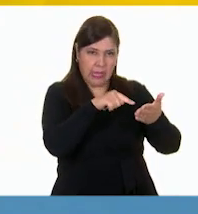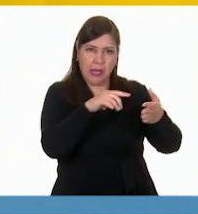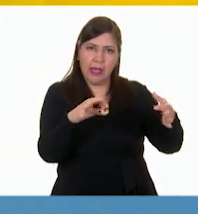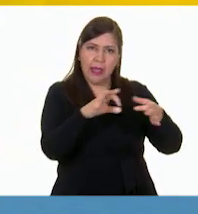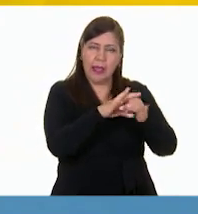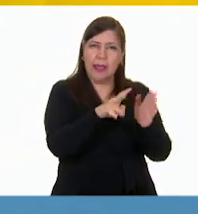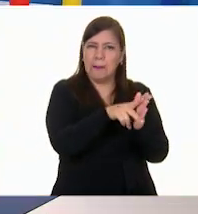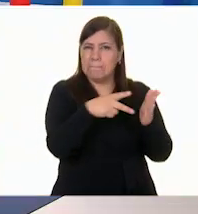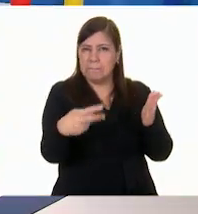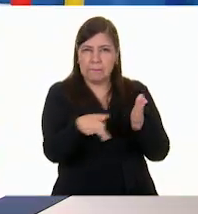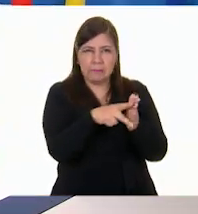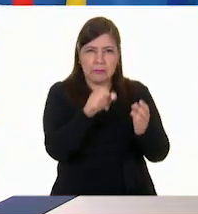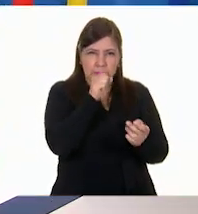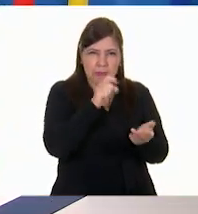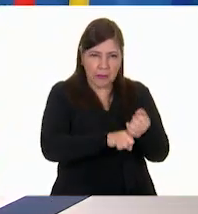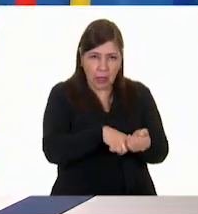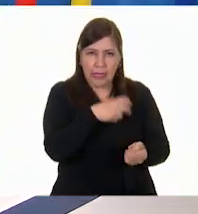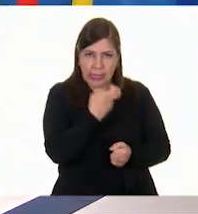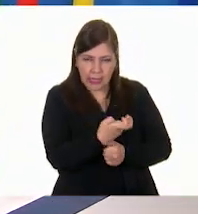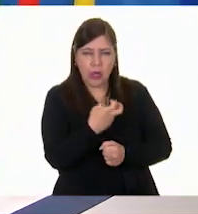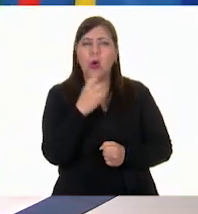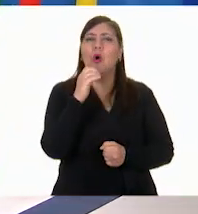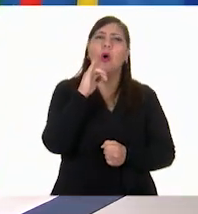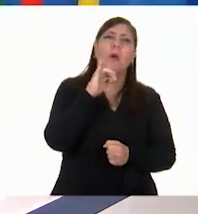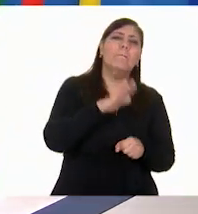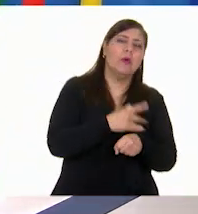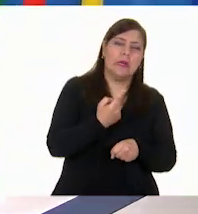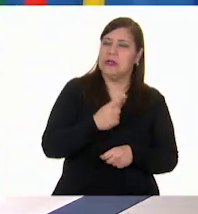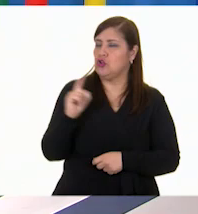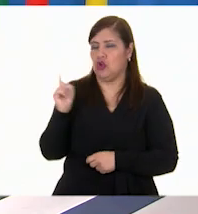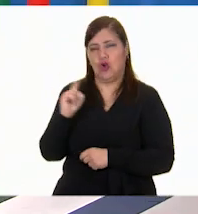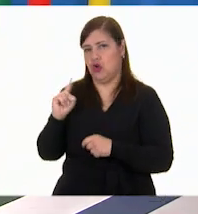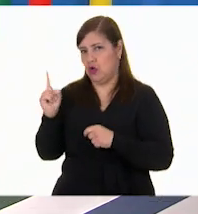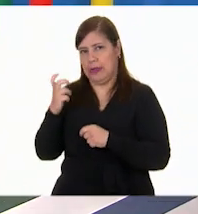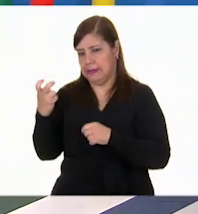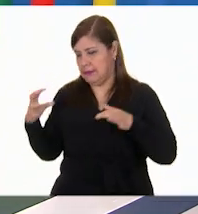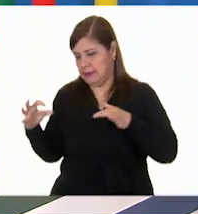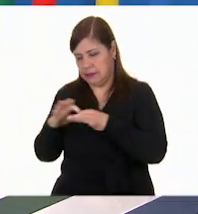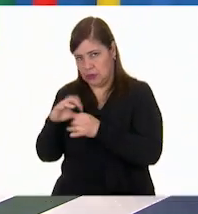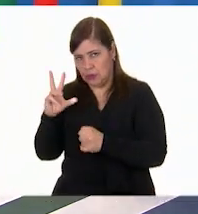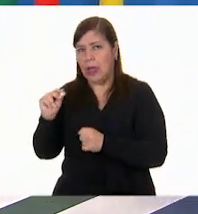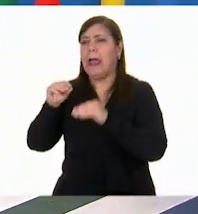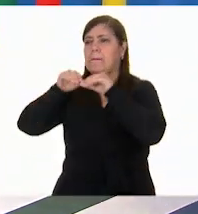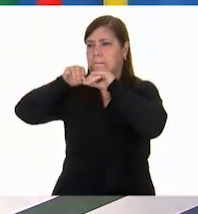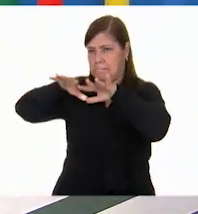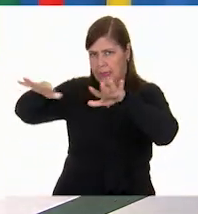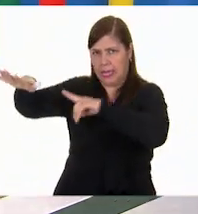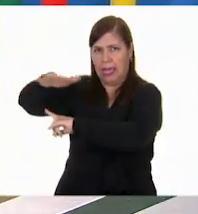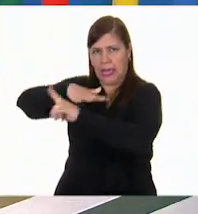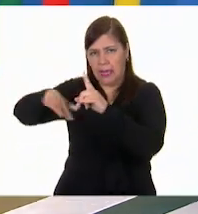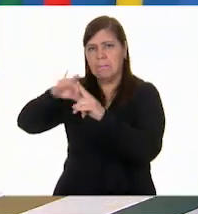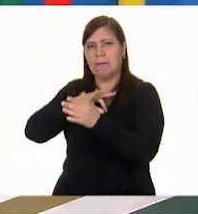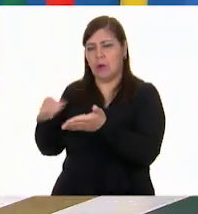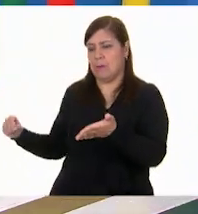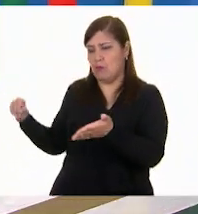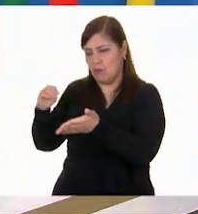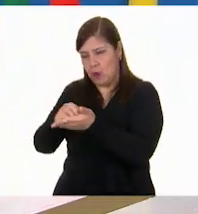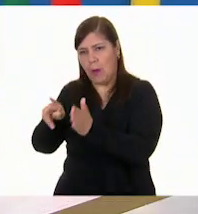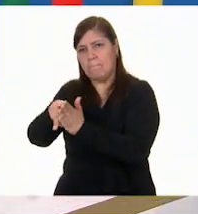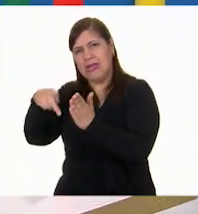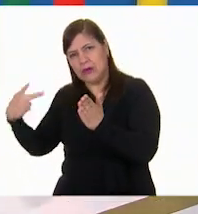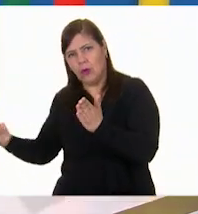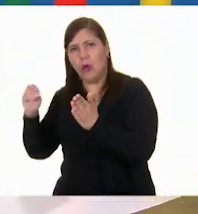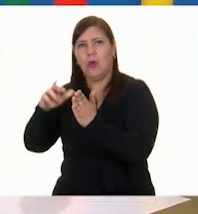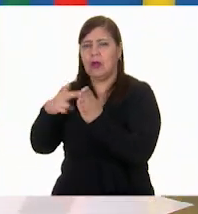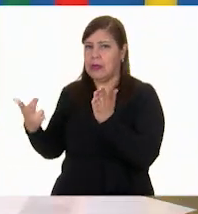por qué? No, Gaby, porque aunque está hecho para publicarse en periódicos o revistas,